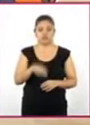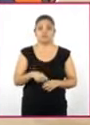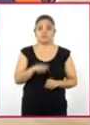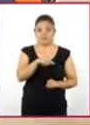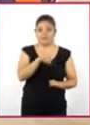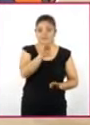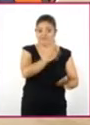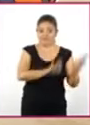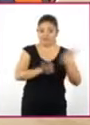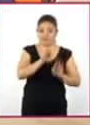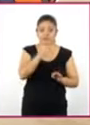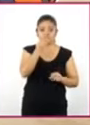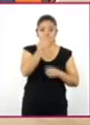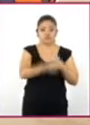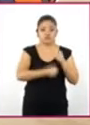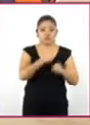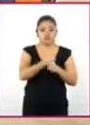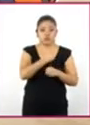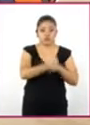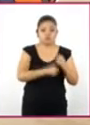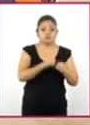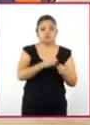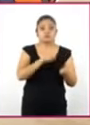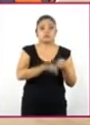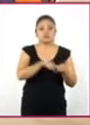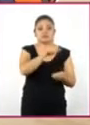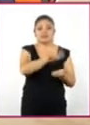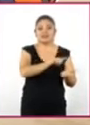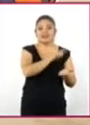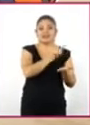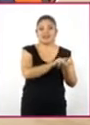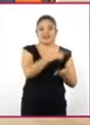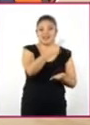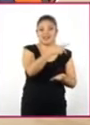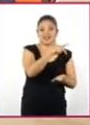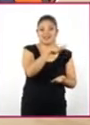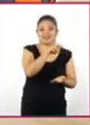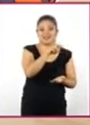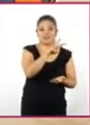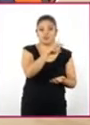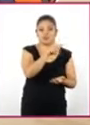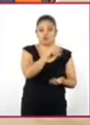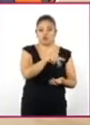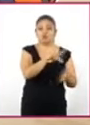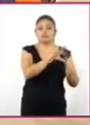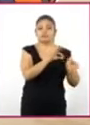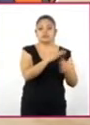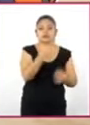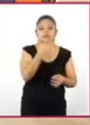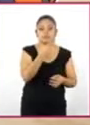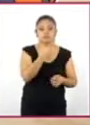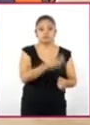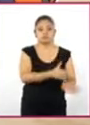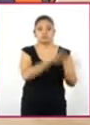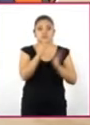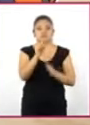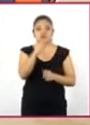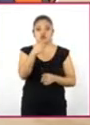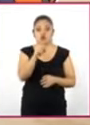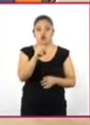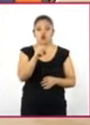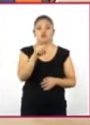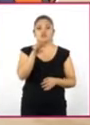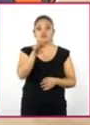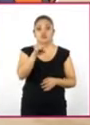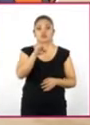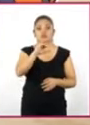siglo XIX, las aportaciones de James Clerk Maxwell sobre el electromagnetismo y el comportamiento de la luz llevaron a